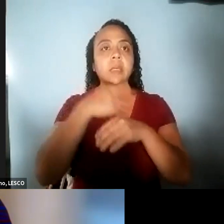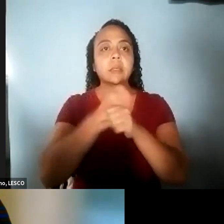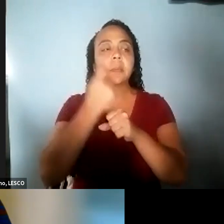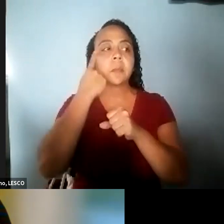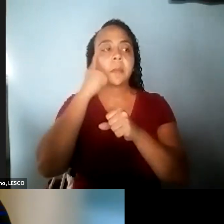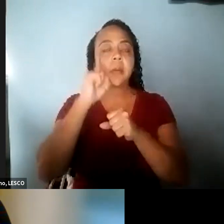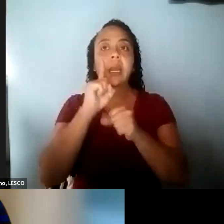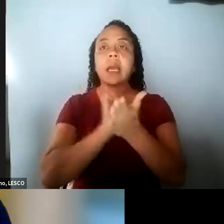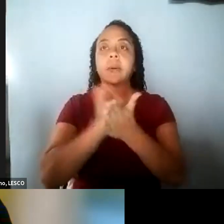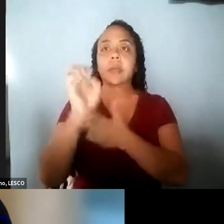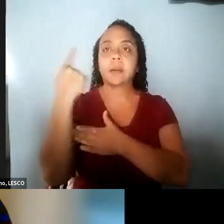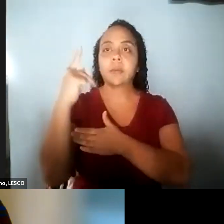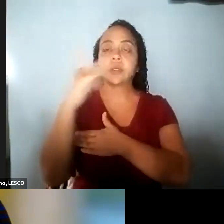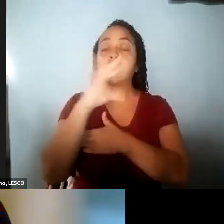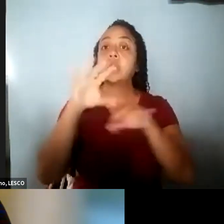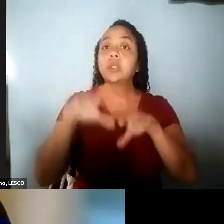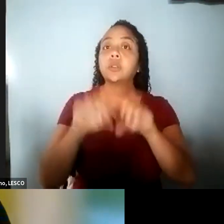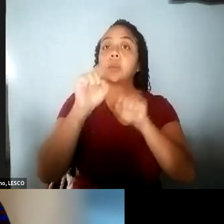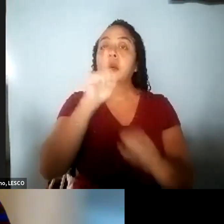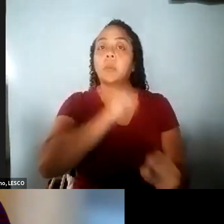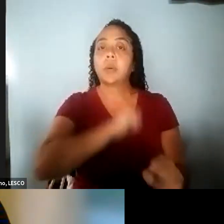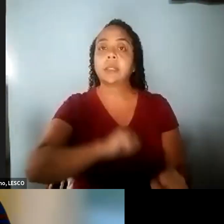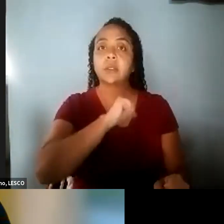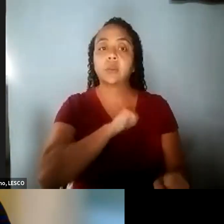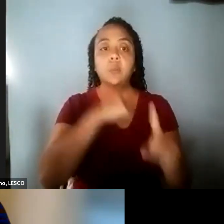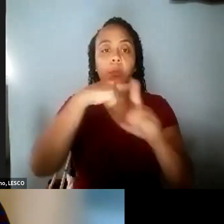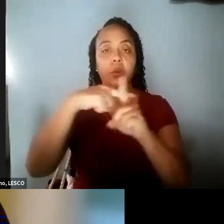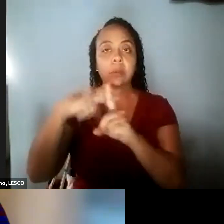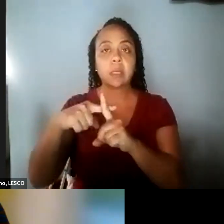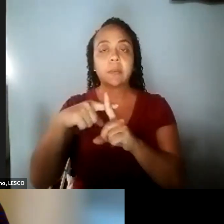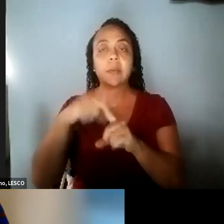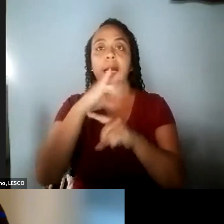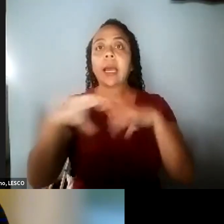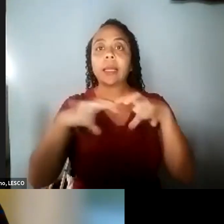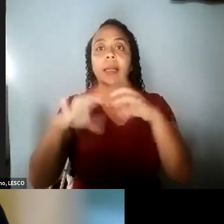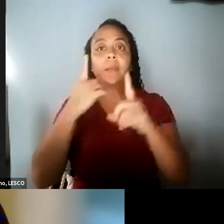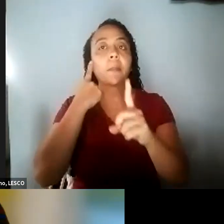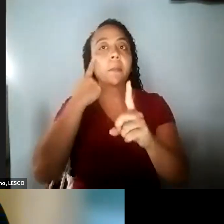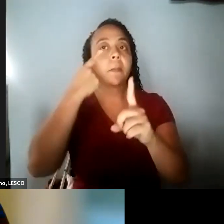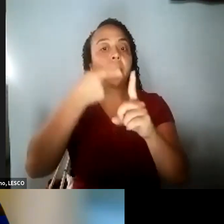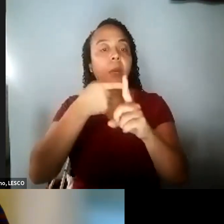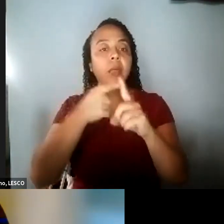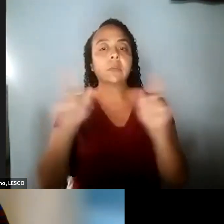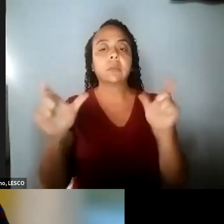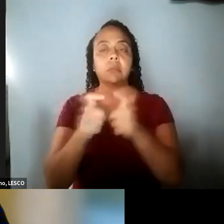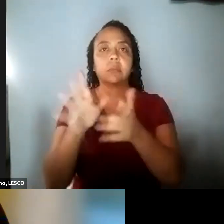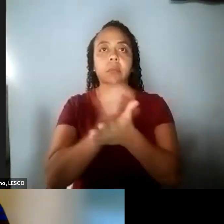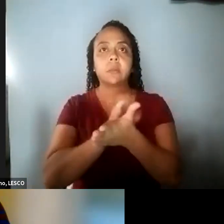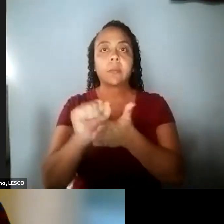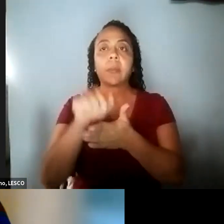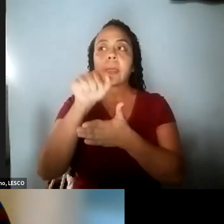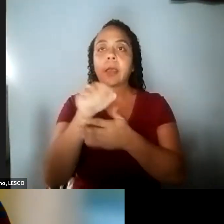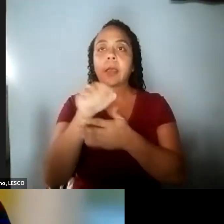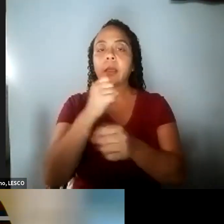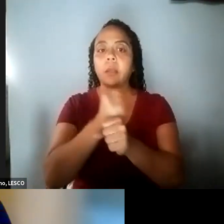de riesgos y tomar una actitud pues positiva y proactiva hacia lo que es la mitigación de desastres esto es un trabajo que